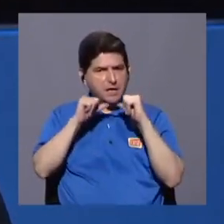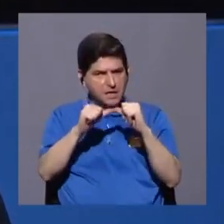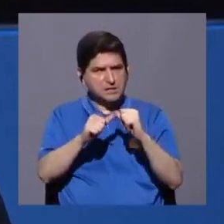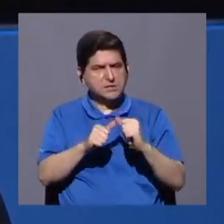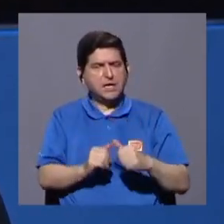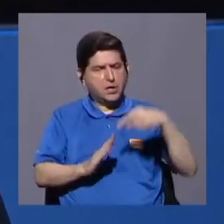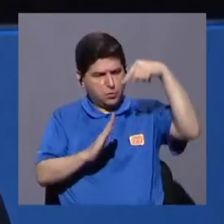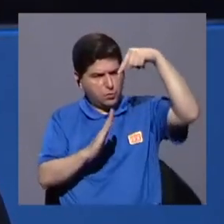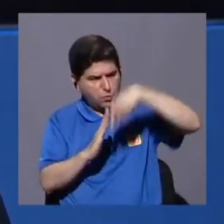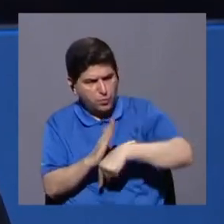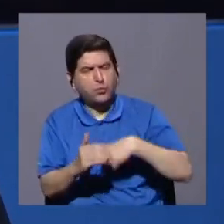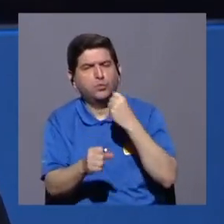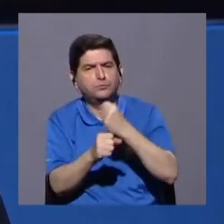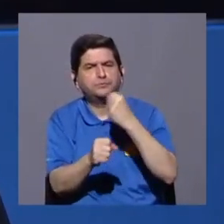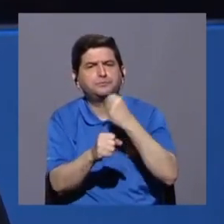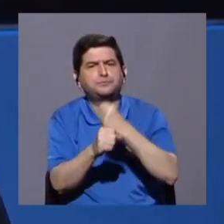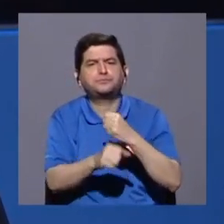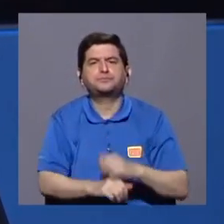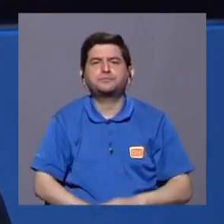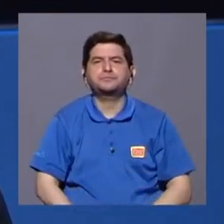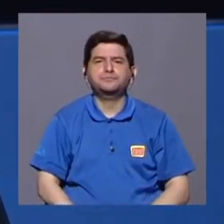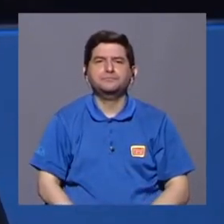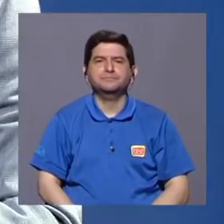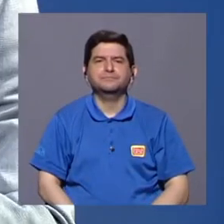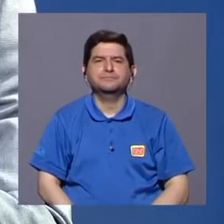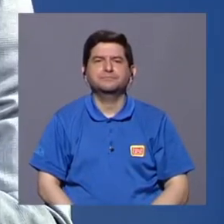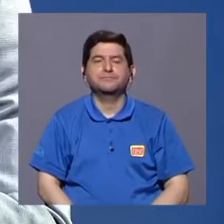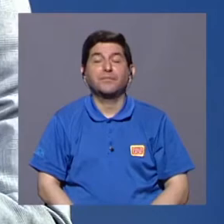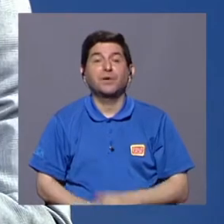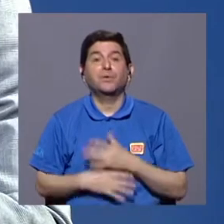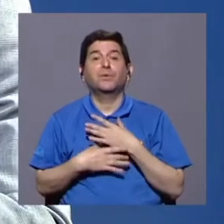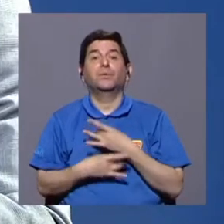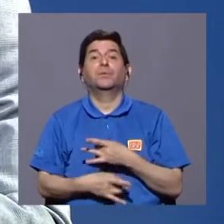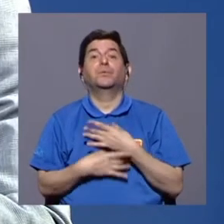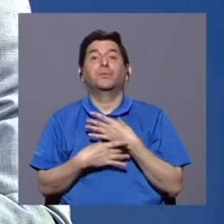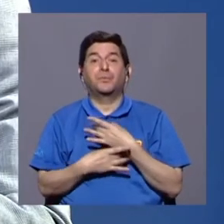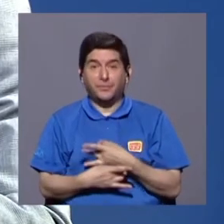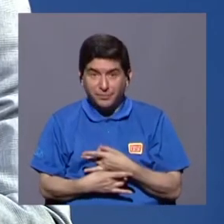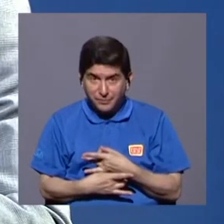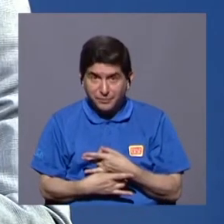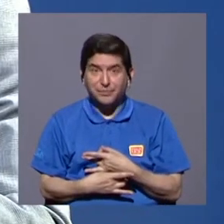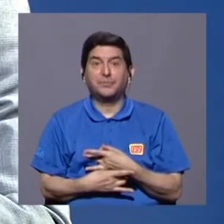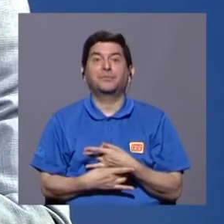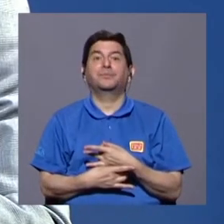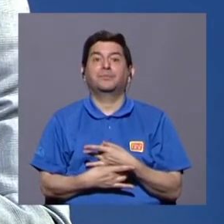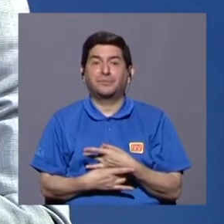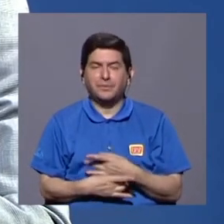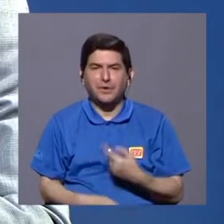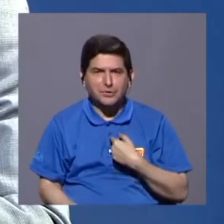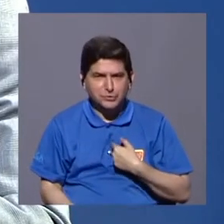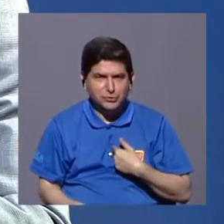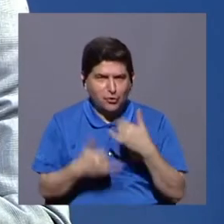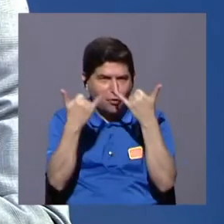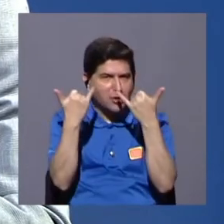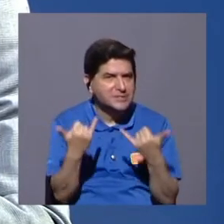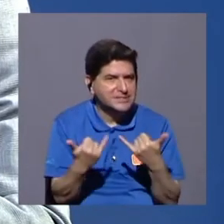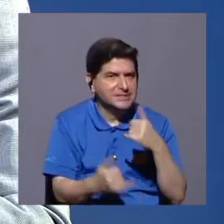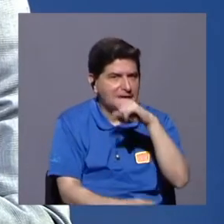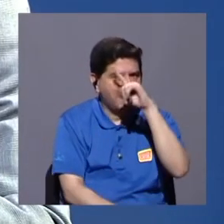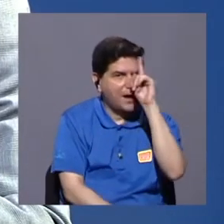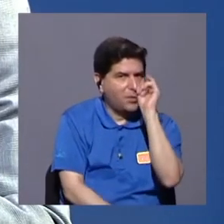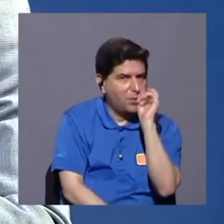profundizando en este trabajo verdad qué interesante vamos a ver voy a dejar planteado hasta esta